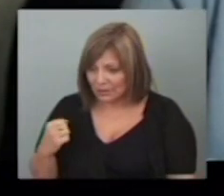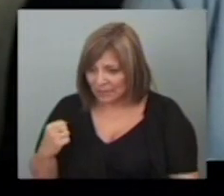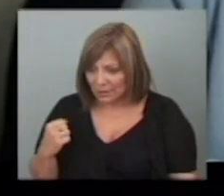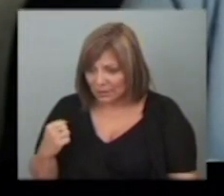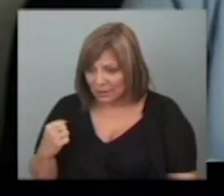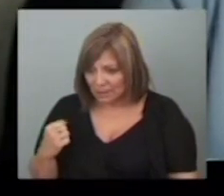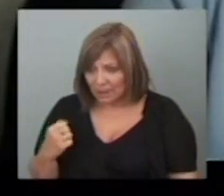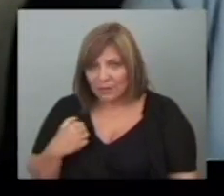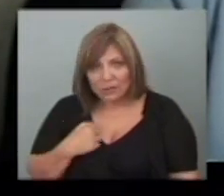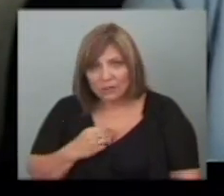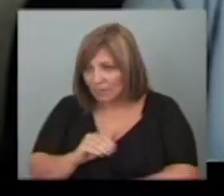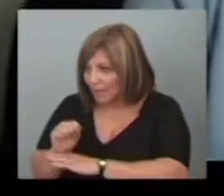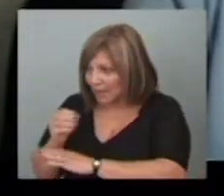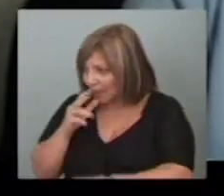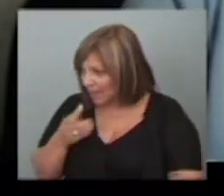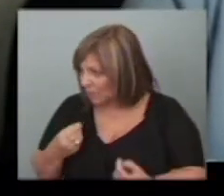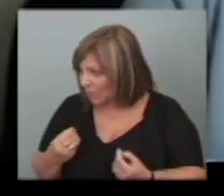Y le tenía que dar de comer a mis hijos.